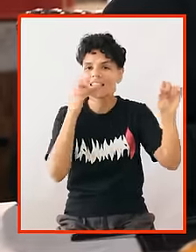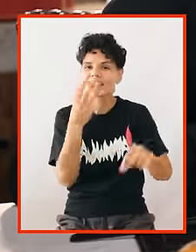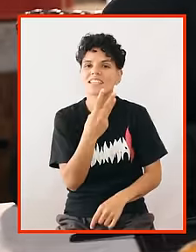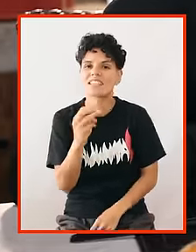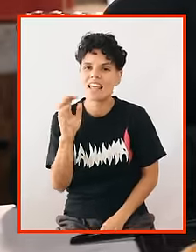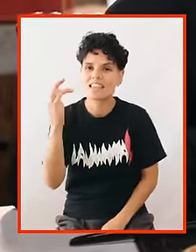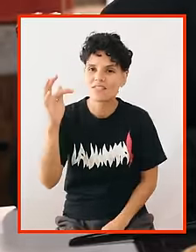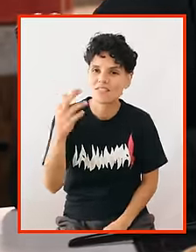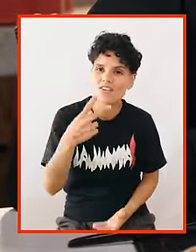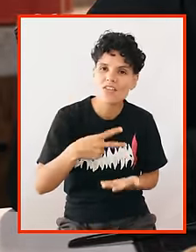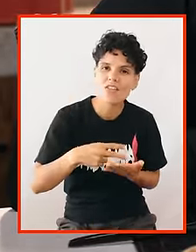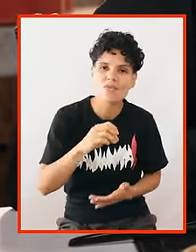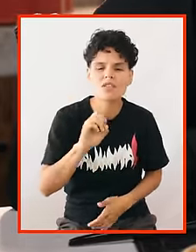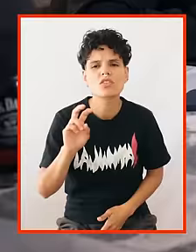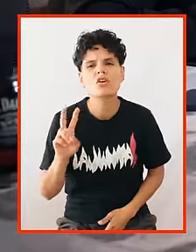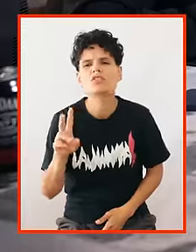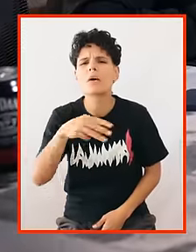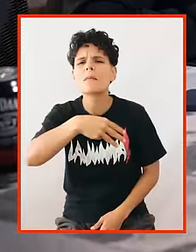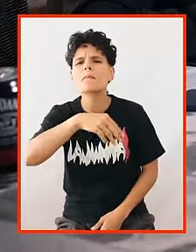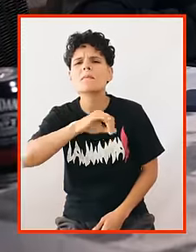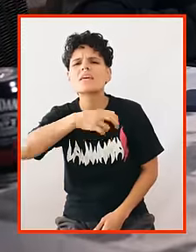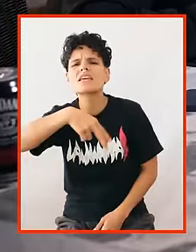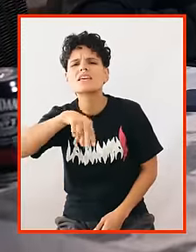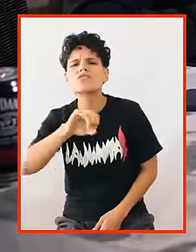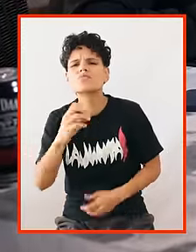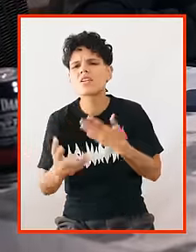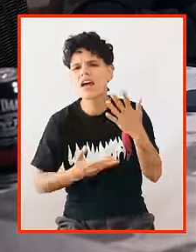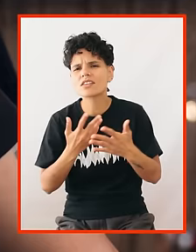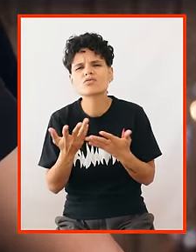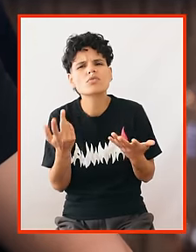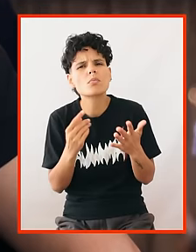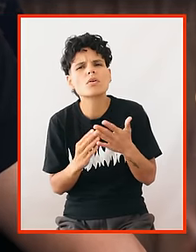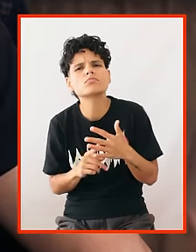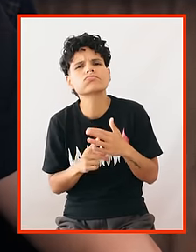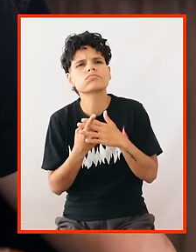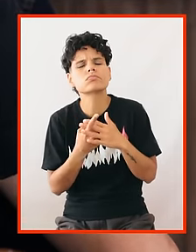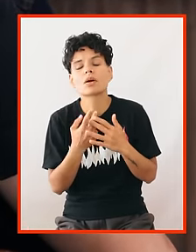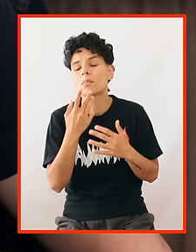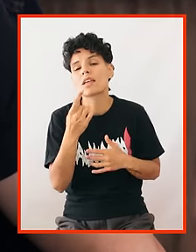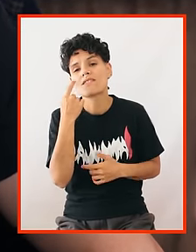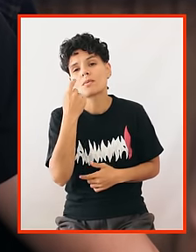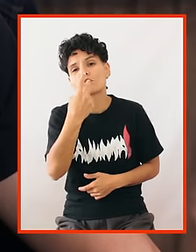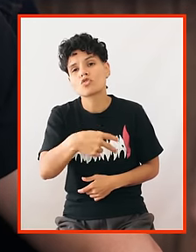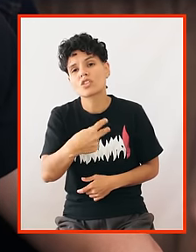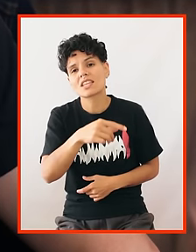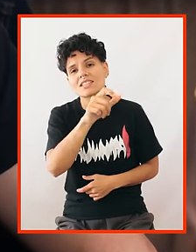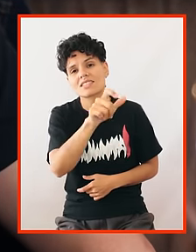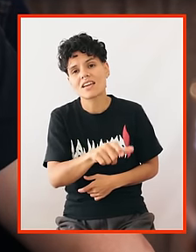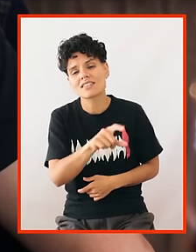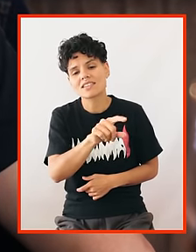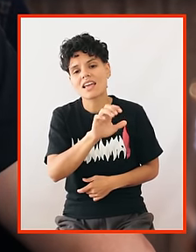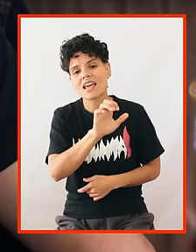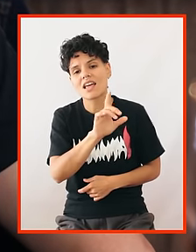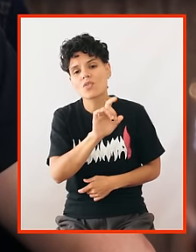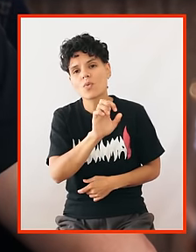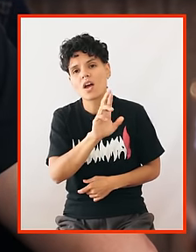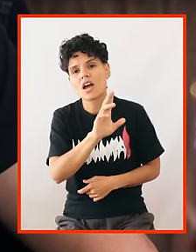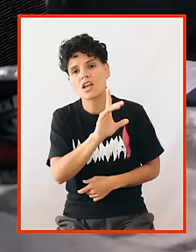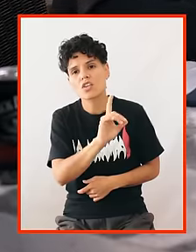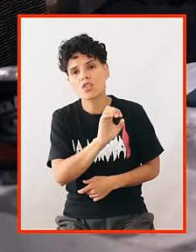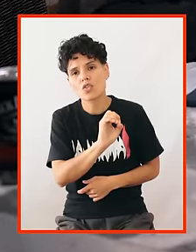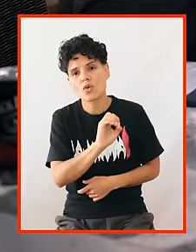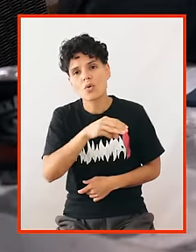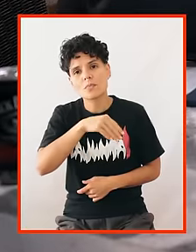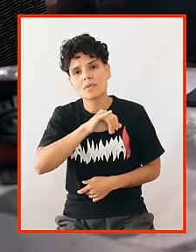Claro. Tienes toda la razón. ¿Cómo nace Miño? Nace porque vimos la noticia de Eduardo Miño de que, bueno, se había inmolado frente